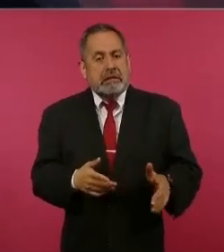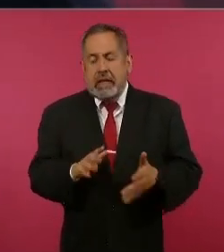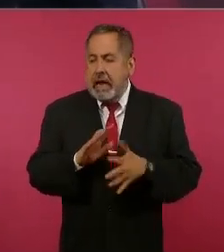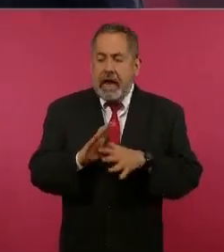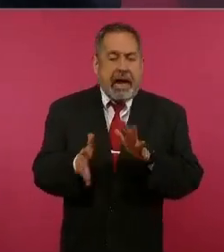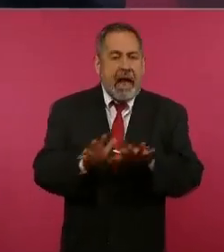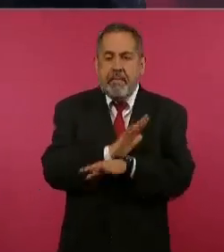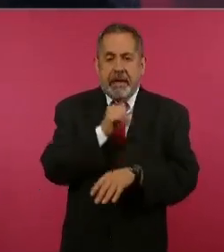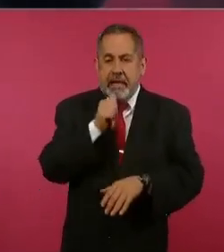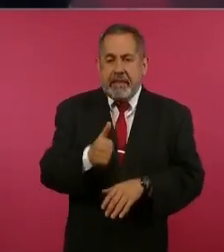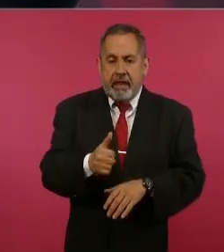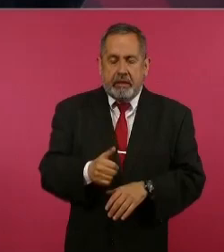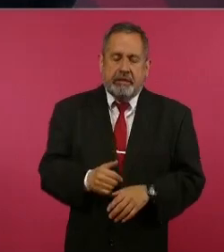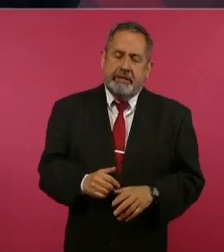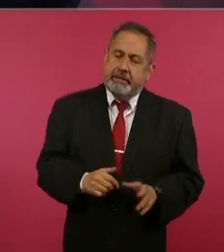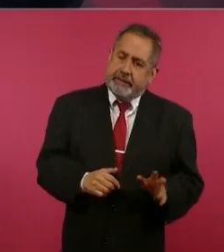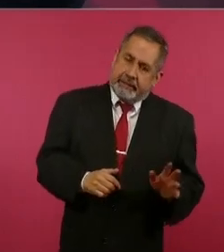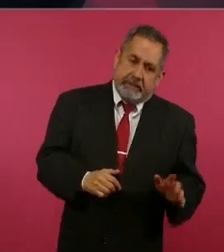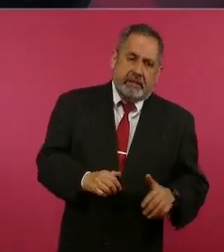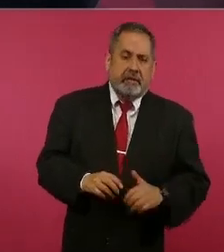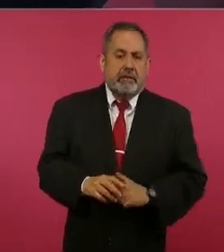Porque